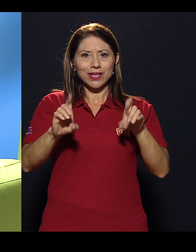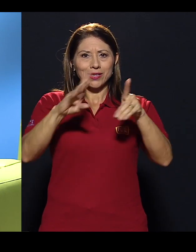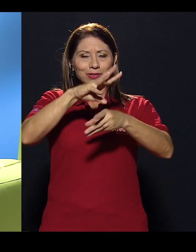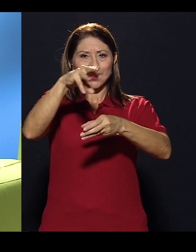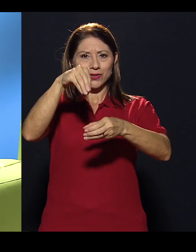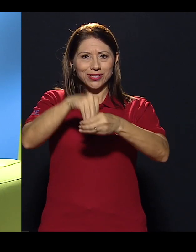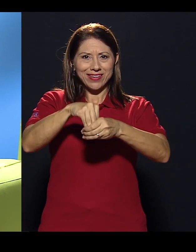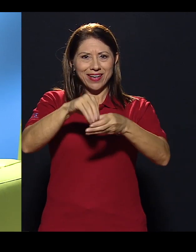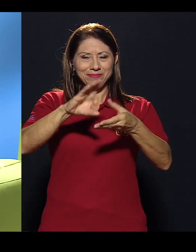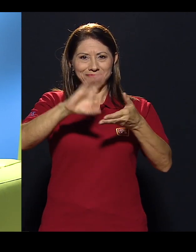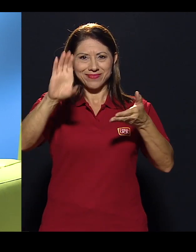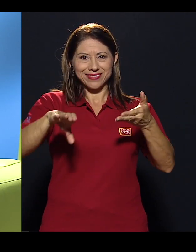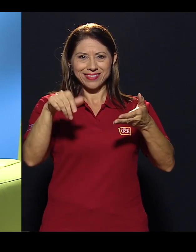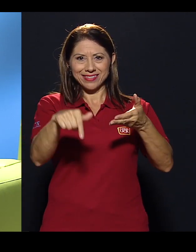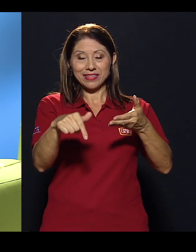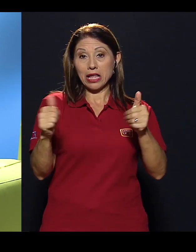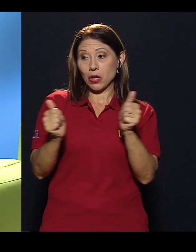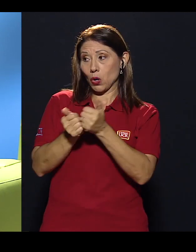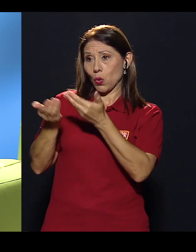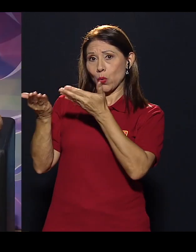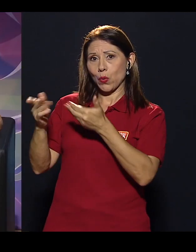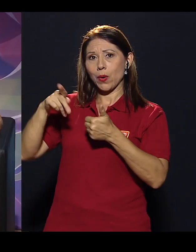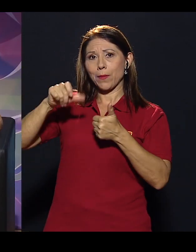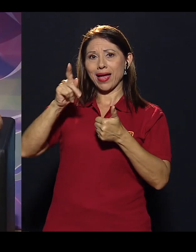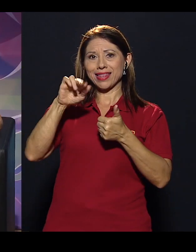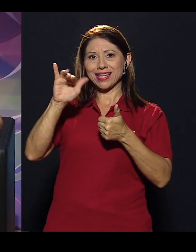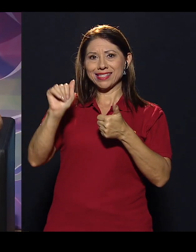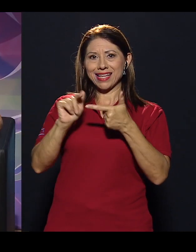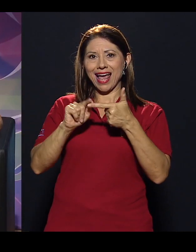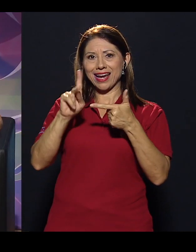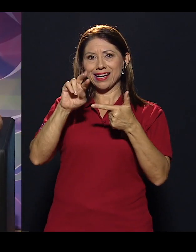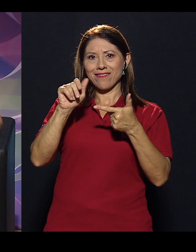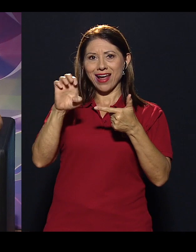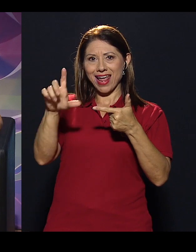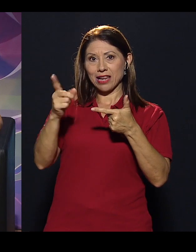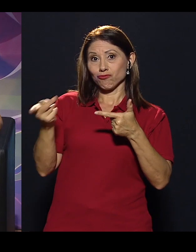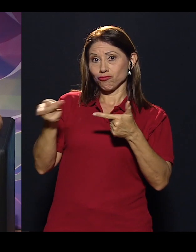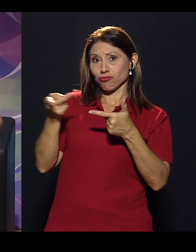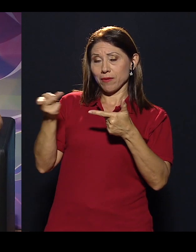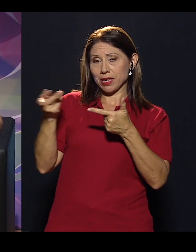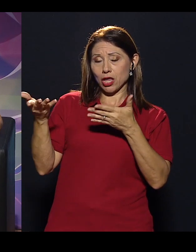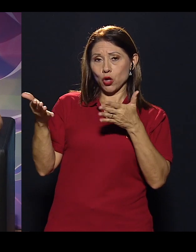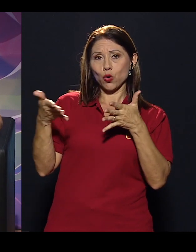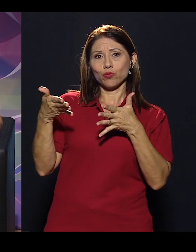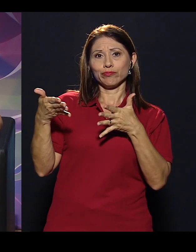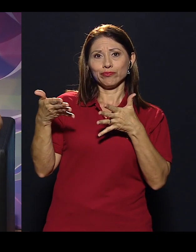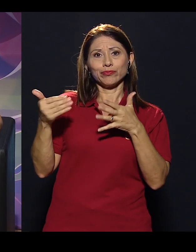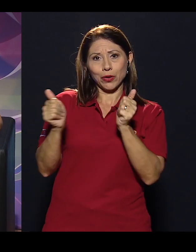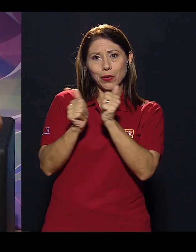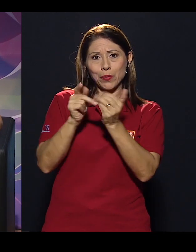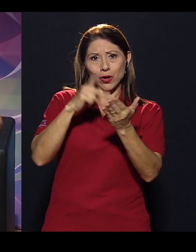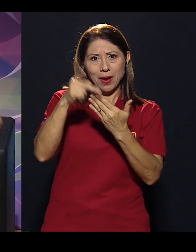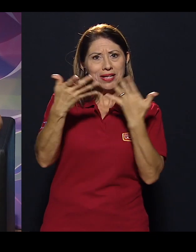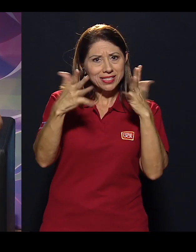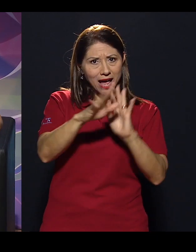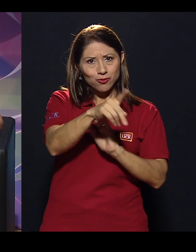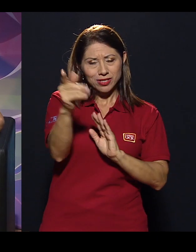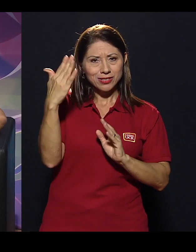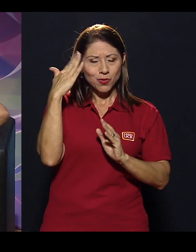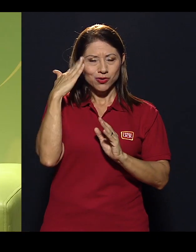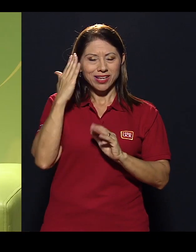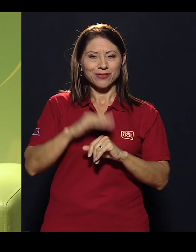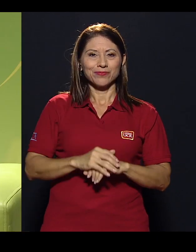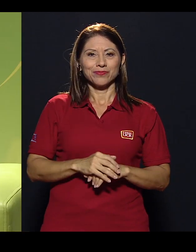para la Educación Inclusiva. Estamos aquí en compañía de Patricia y Rafael, quienes han venido siguiendo el programa, ya los